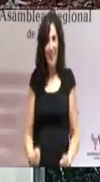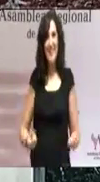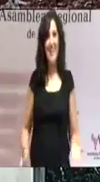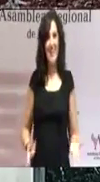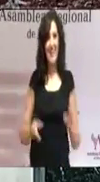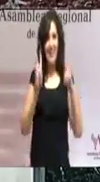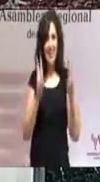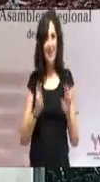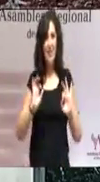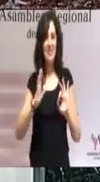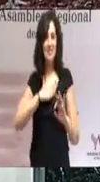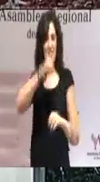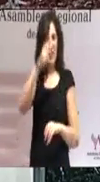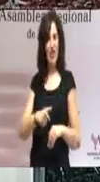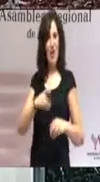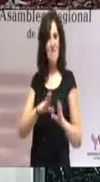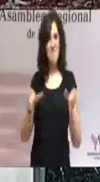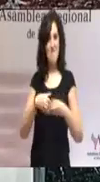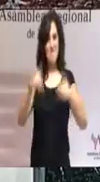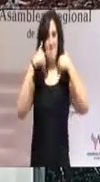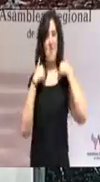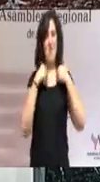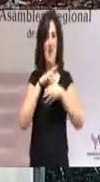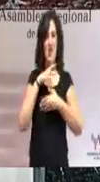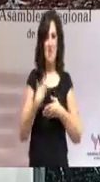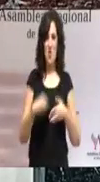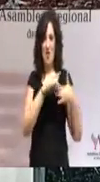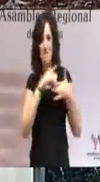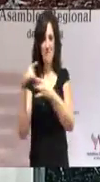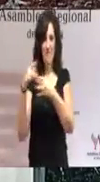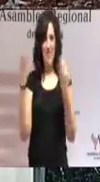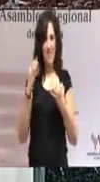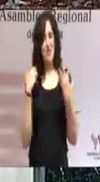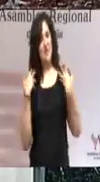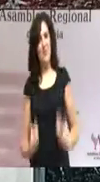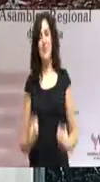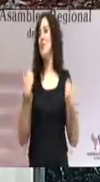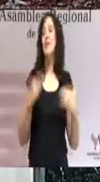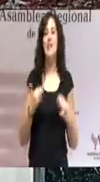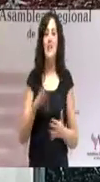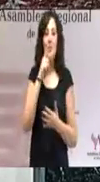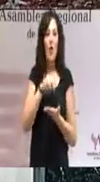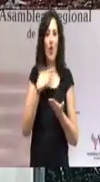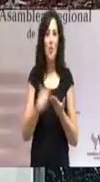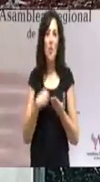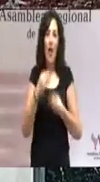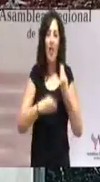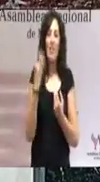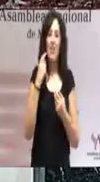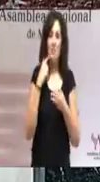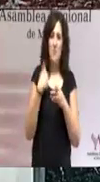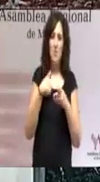para el que tiene que llevar el timón de esta región, para el que tiene que hacer de verdad que esta región salga de la situación en la que